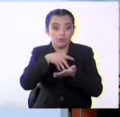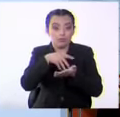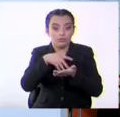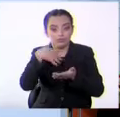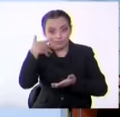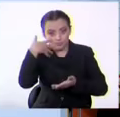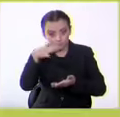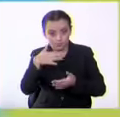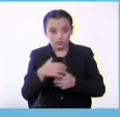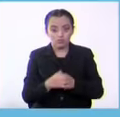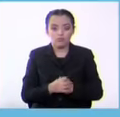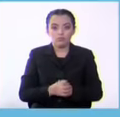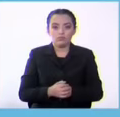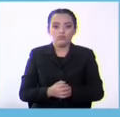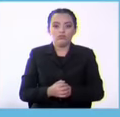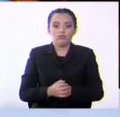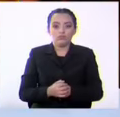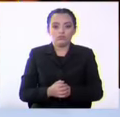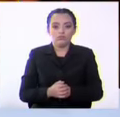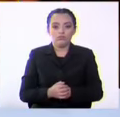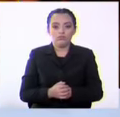ejemplo.